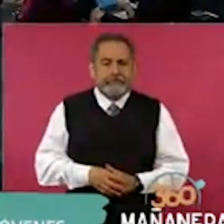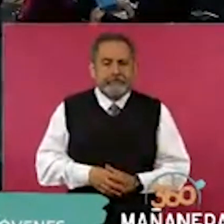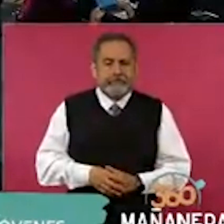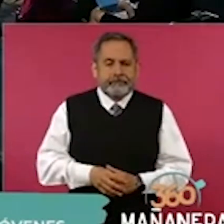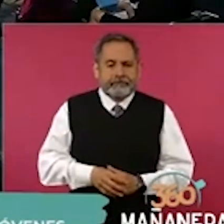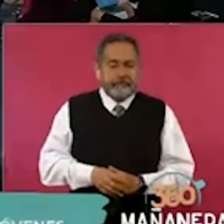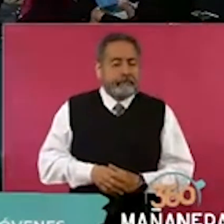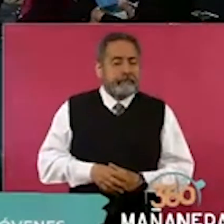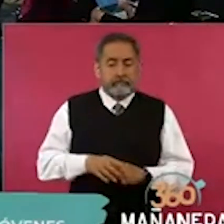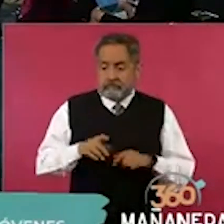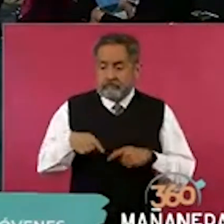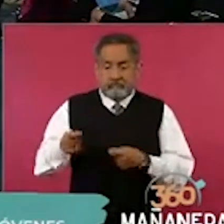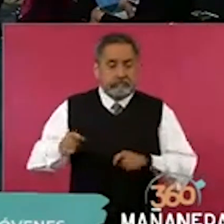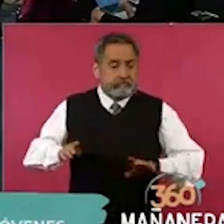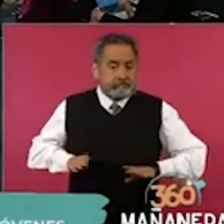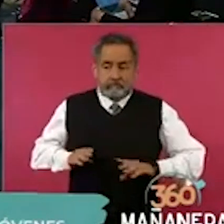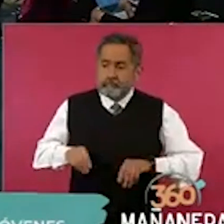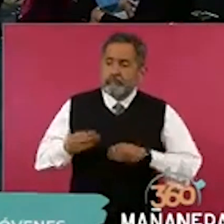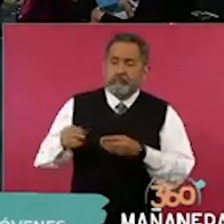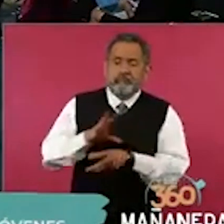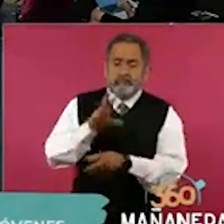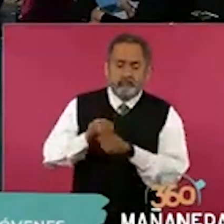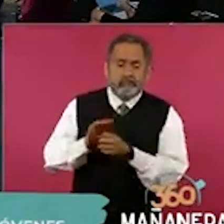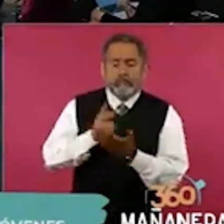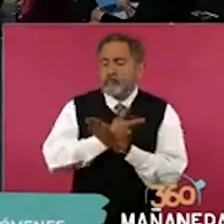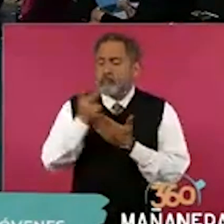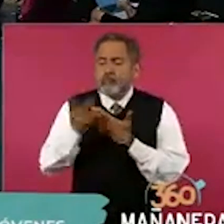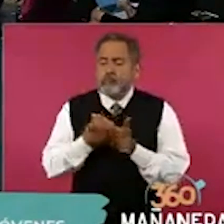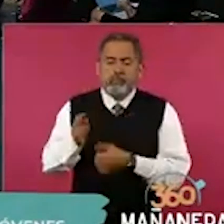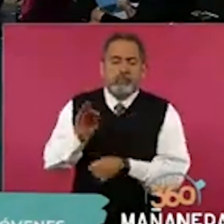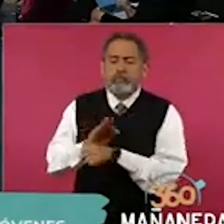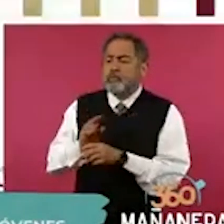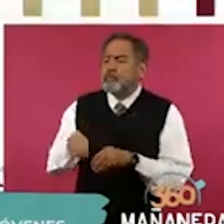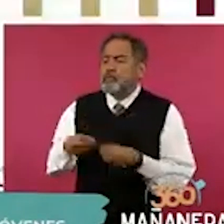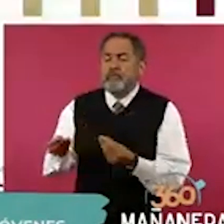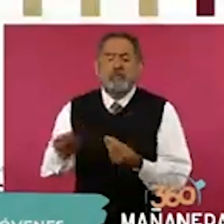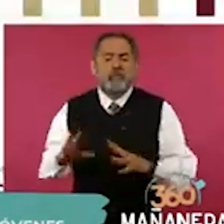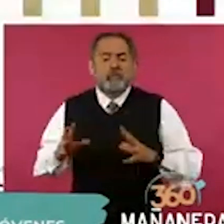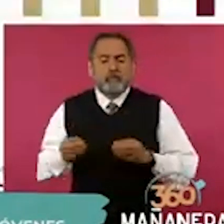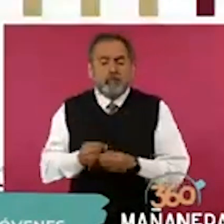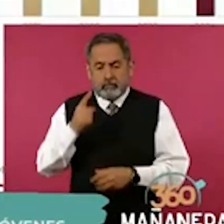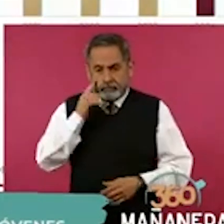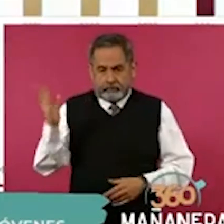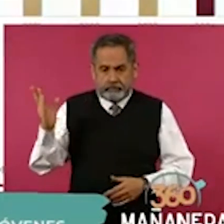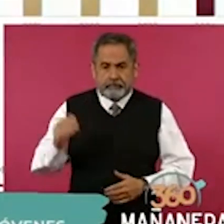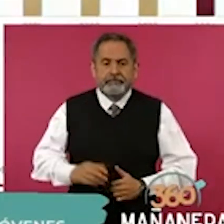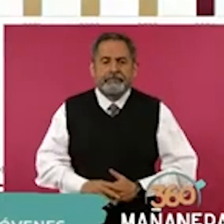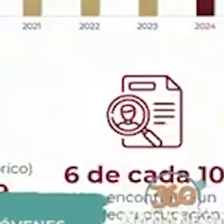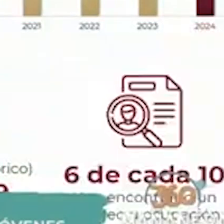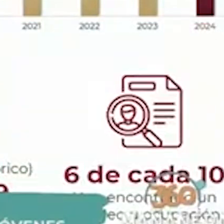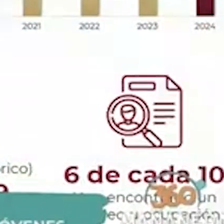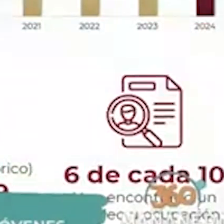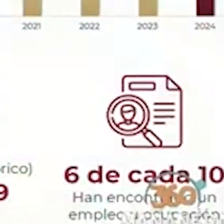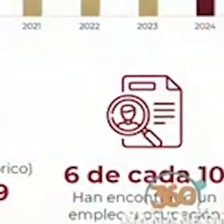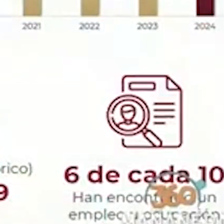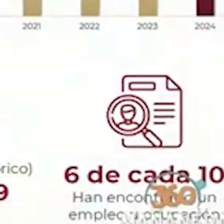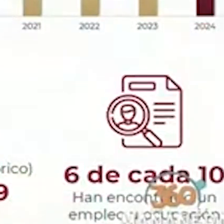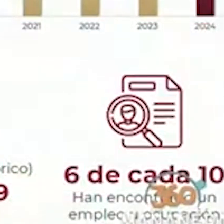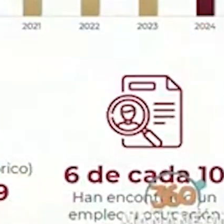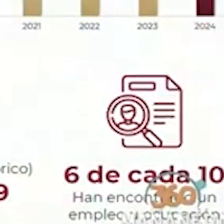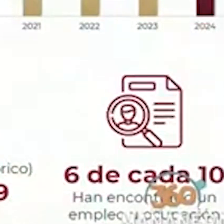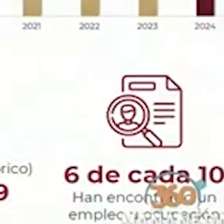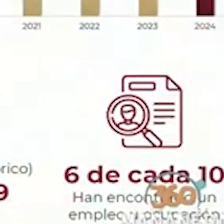se ha beneficiado con este programa a cerca de 3 millones de